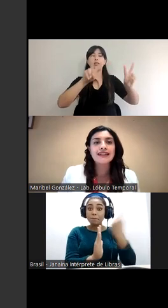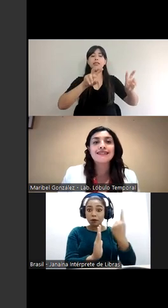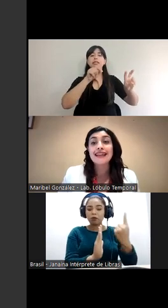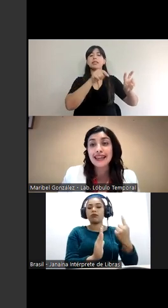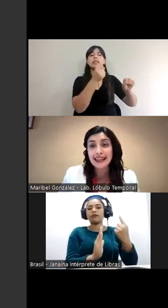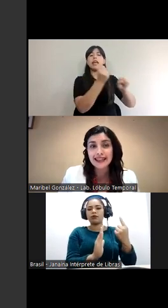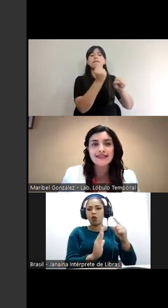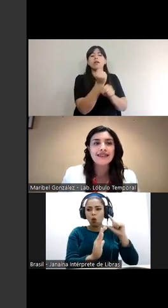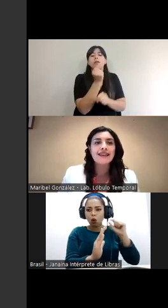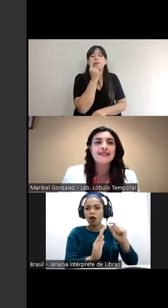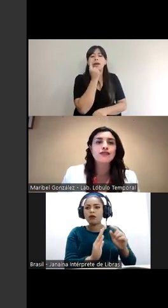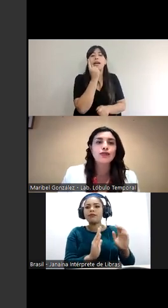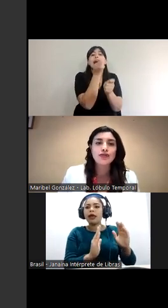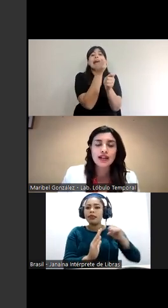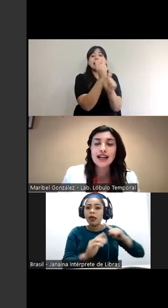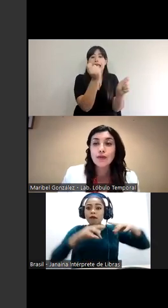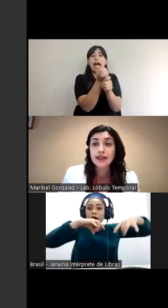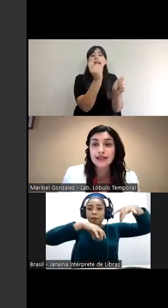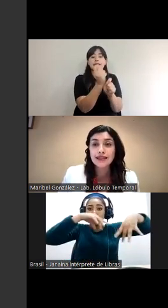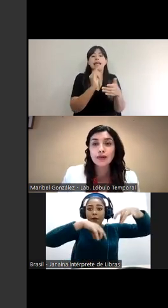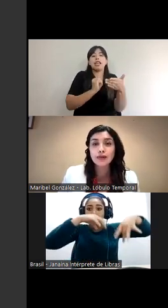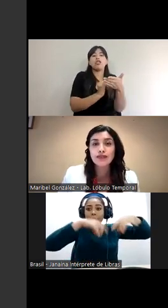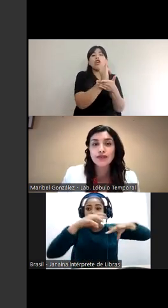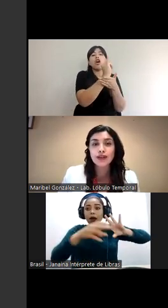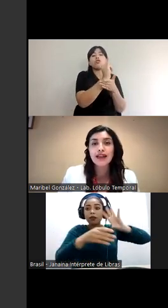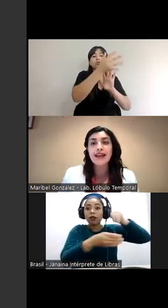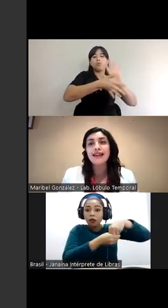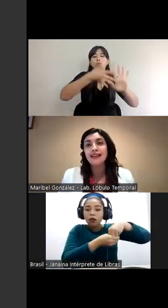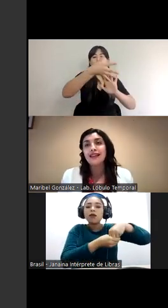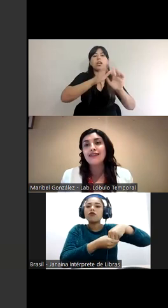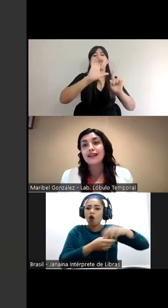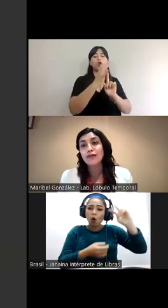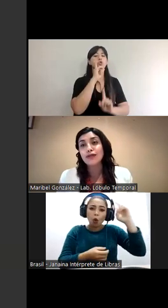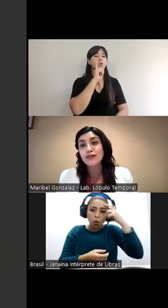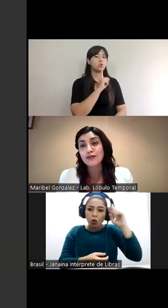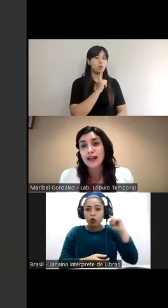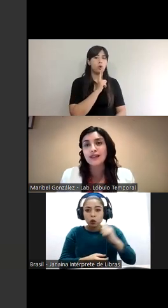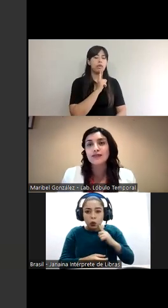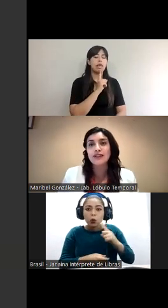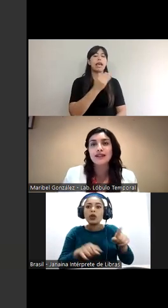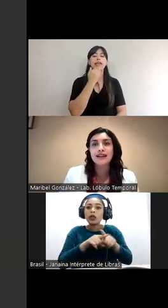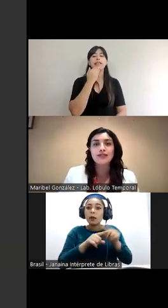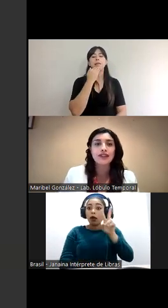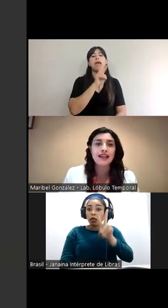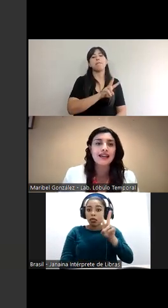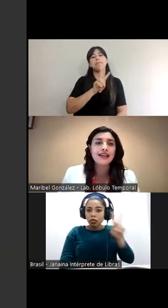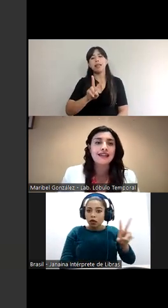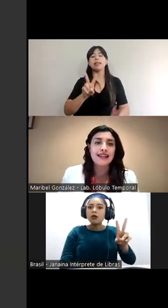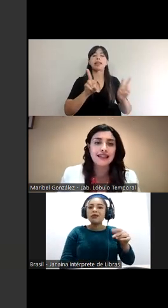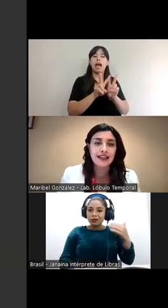con talleres de introducción a la lengua de señas y cultura sorda y de vernáculo visual que estuvieron a cargo